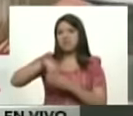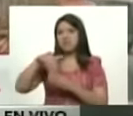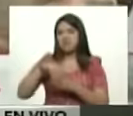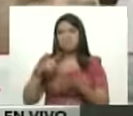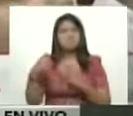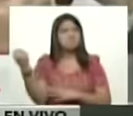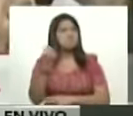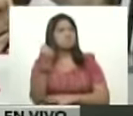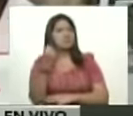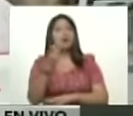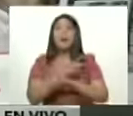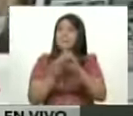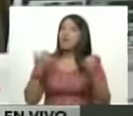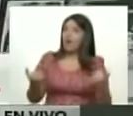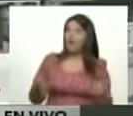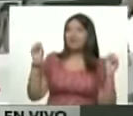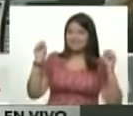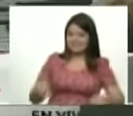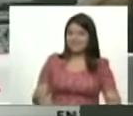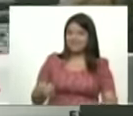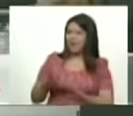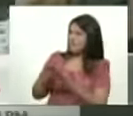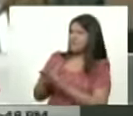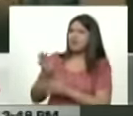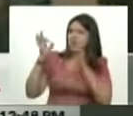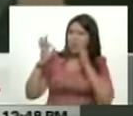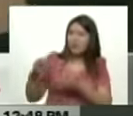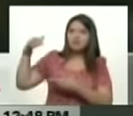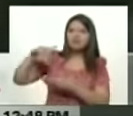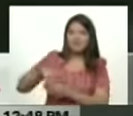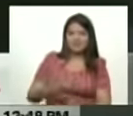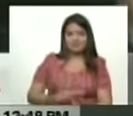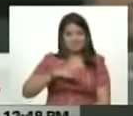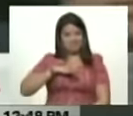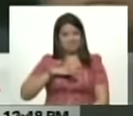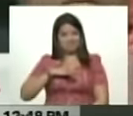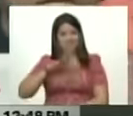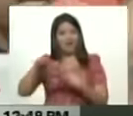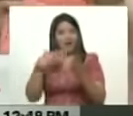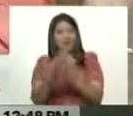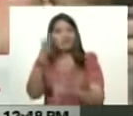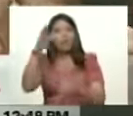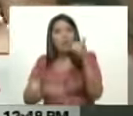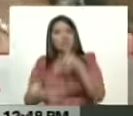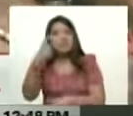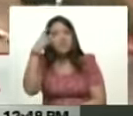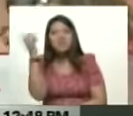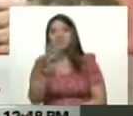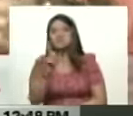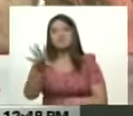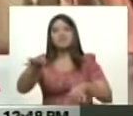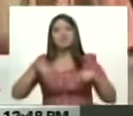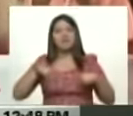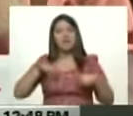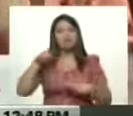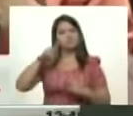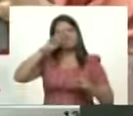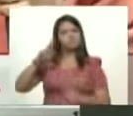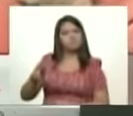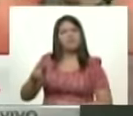Ahora sí es legítimo el Consejo Nacional Electoral. Hasta el último día desconocieron al Consejo,